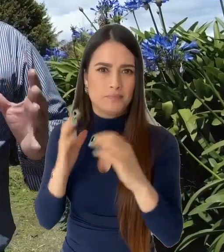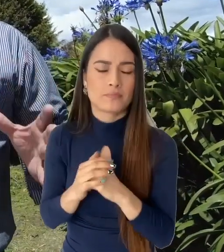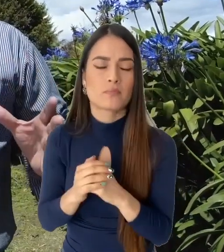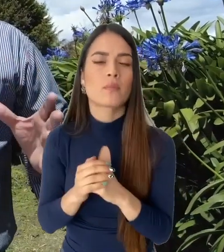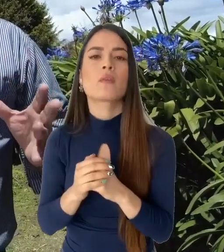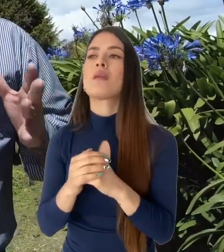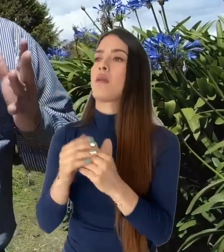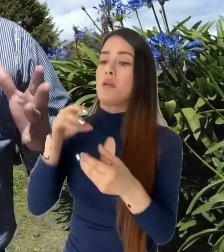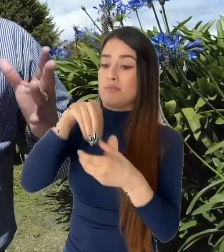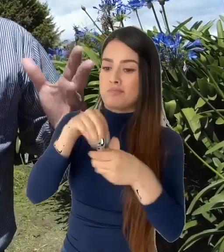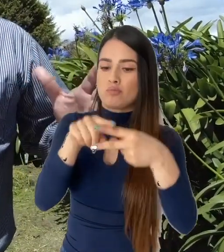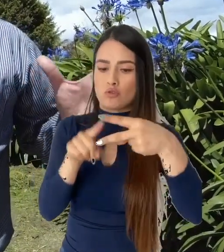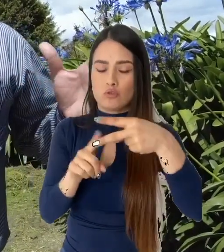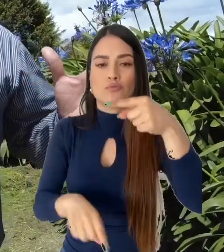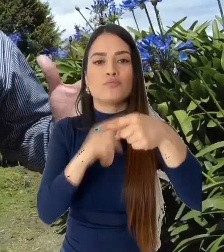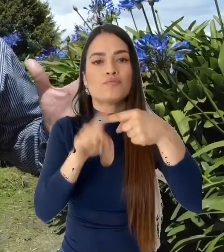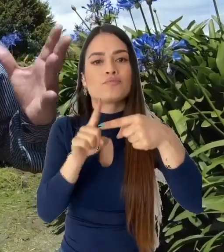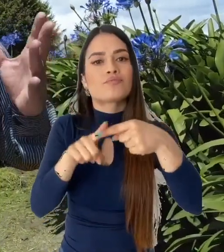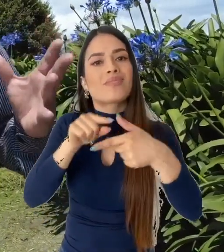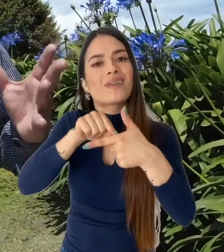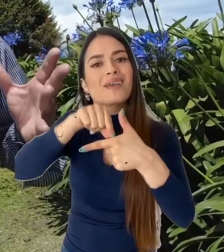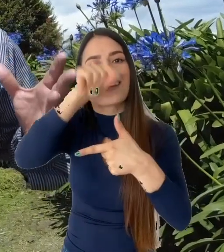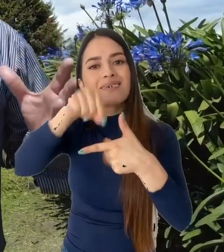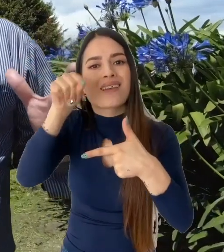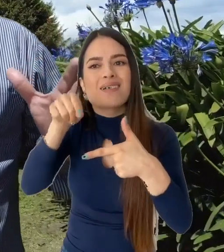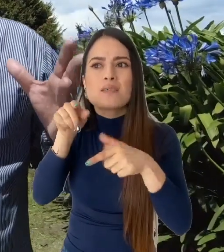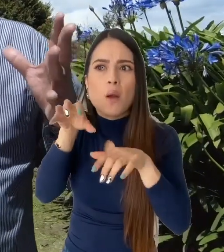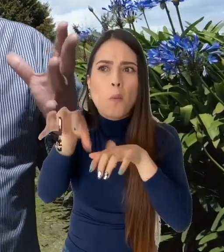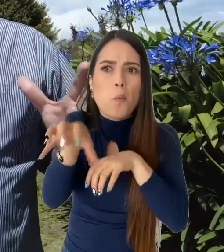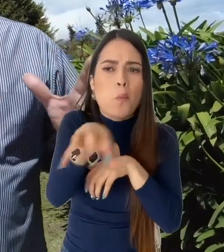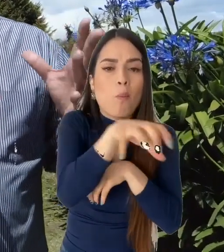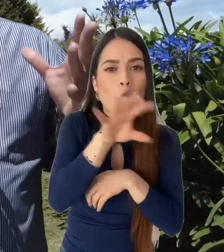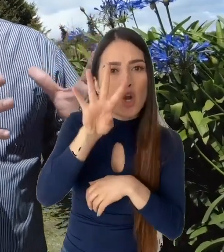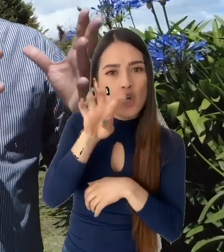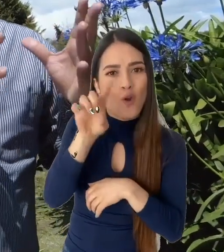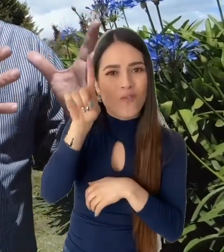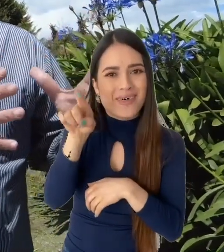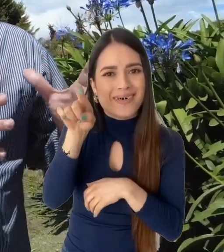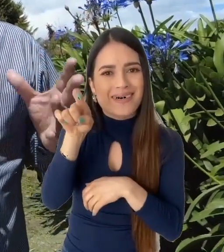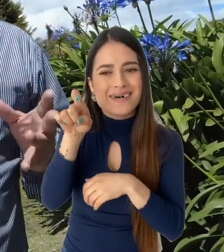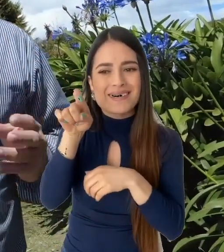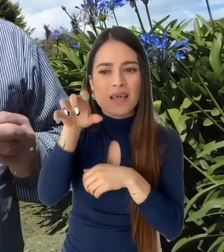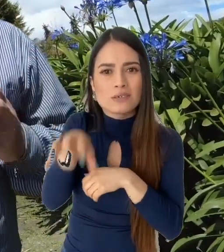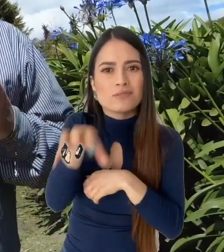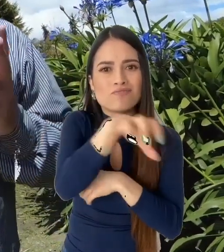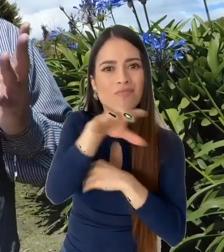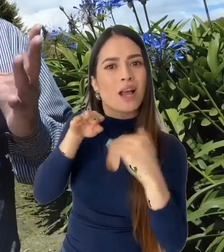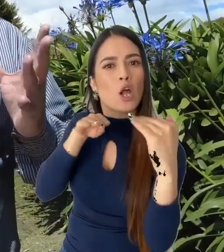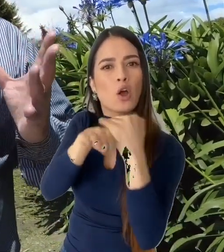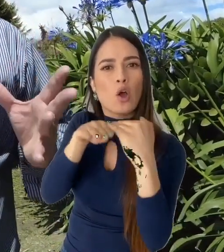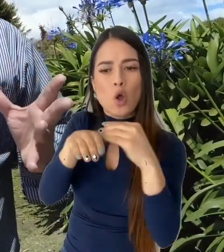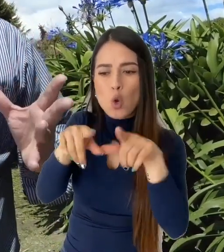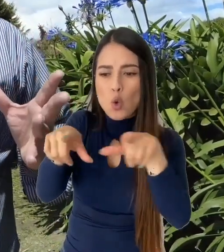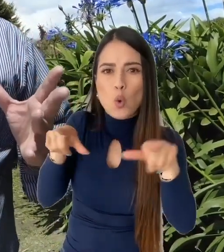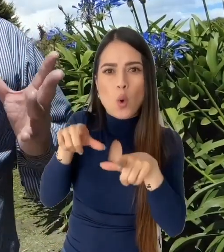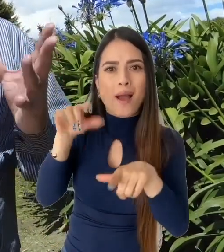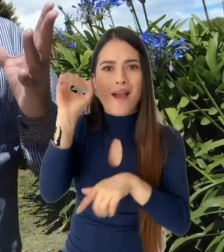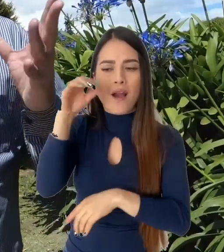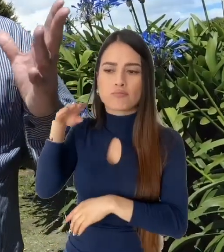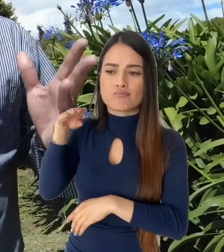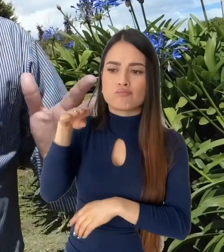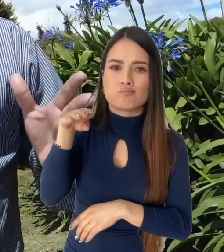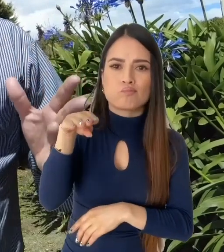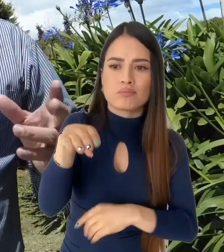el primero es la recolección de información estadística de las 96 estaciones de pesaje que se tienen en carreteras